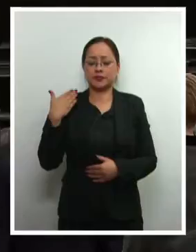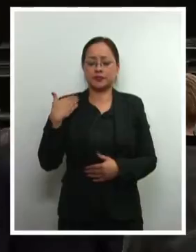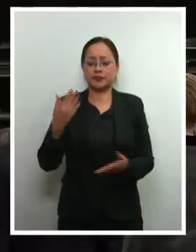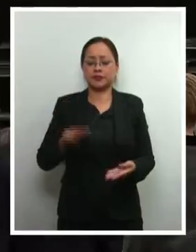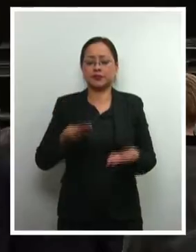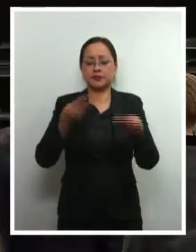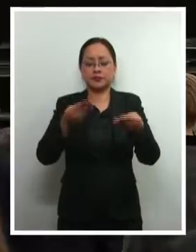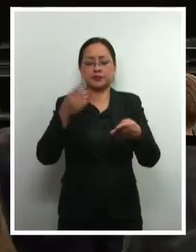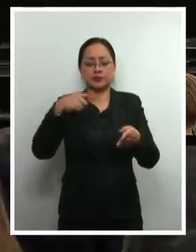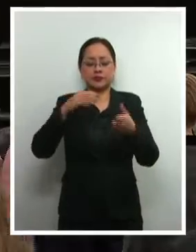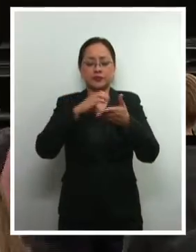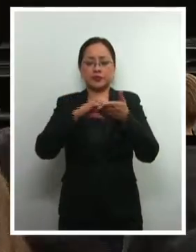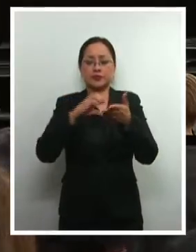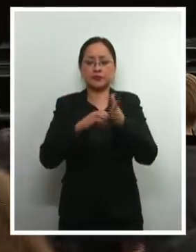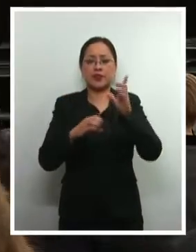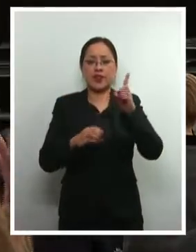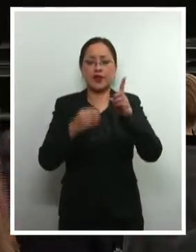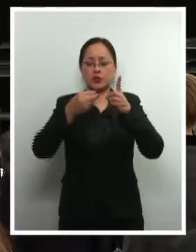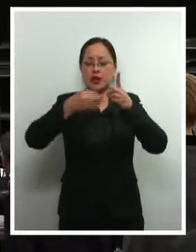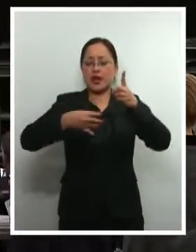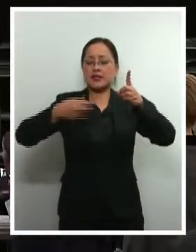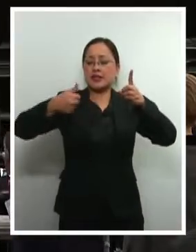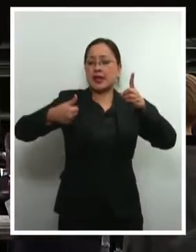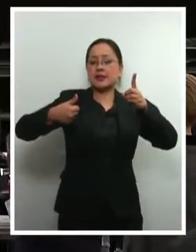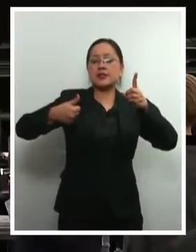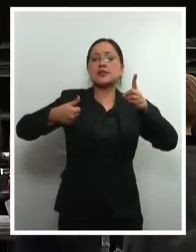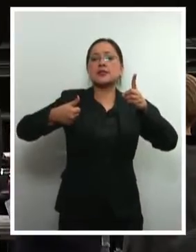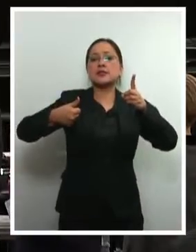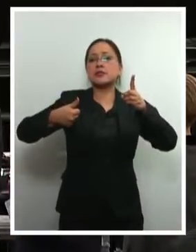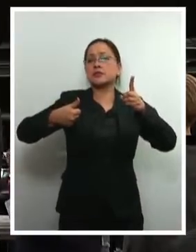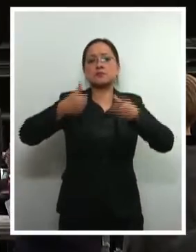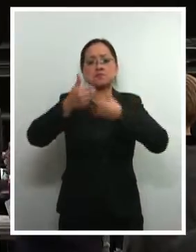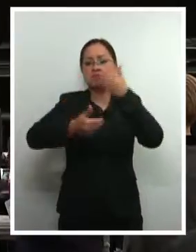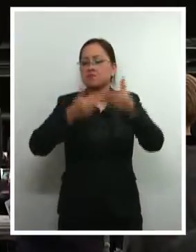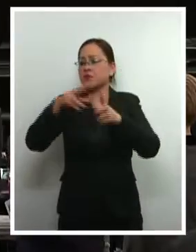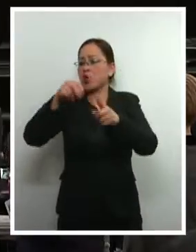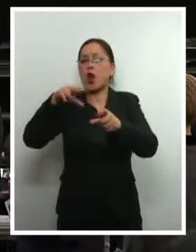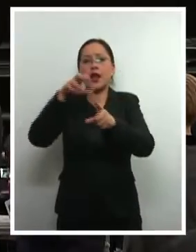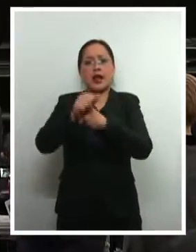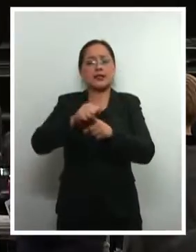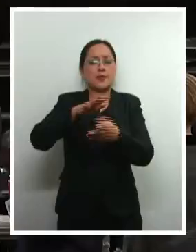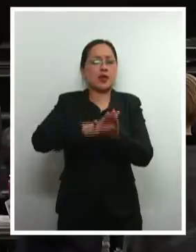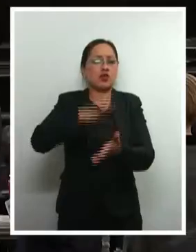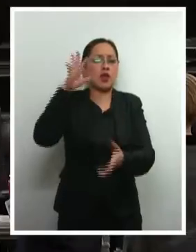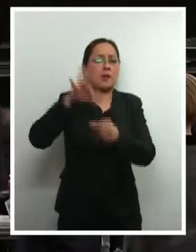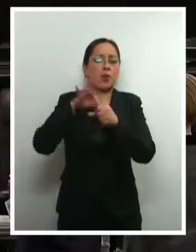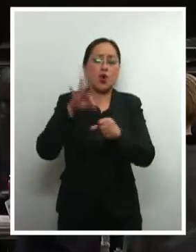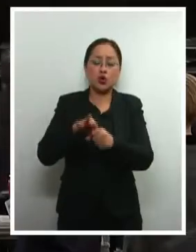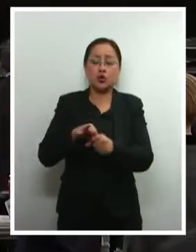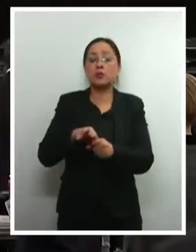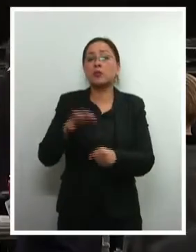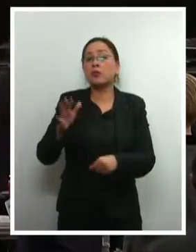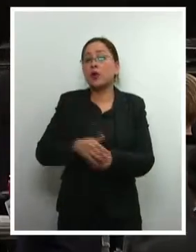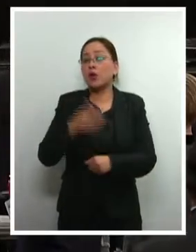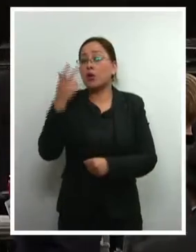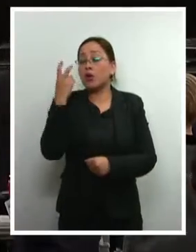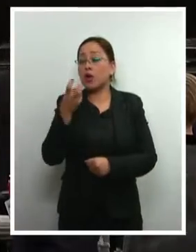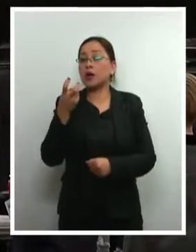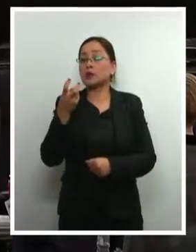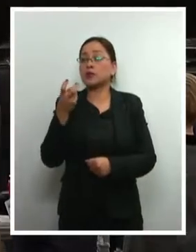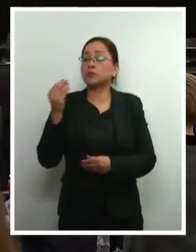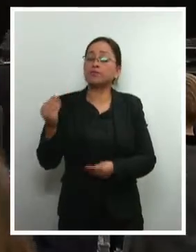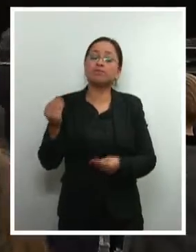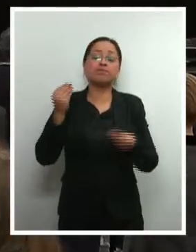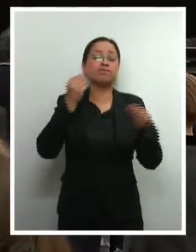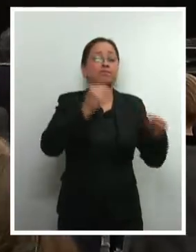a consideración el apartado D numeral 6, el cual no alcanzó la mayoría calificada, por lo tanto se